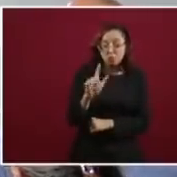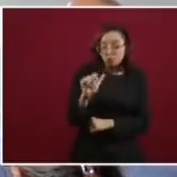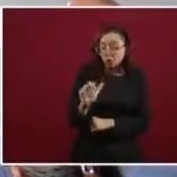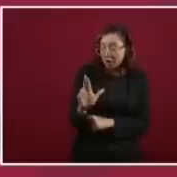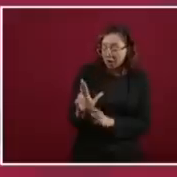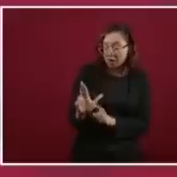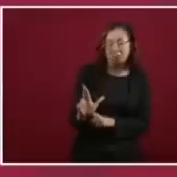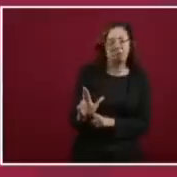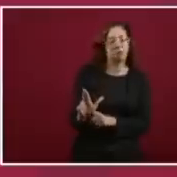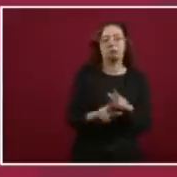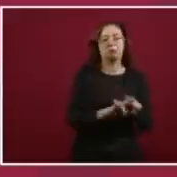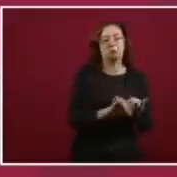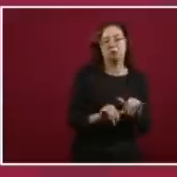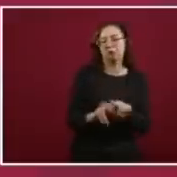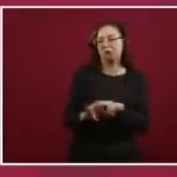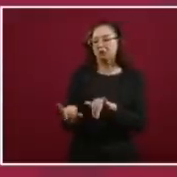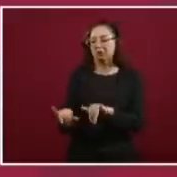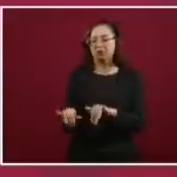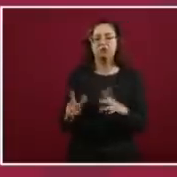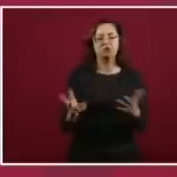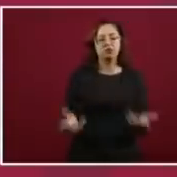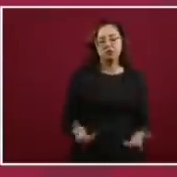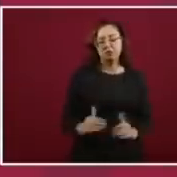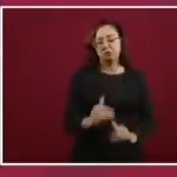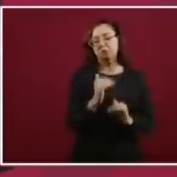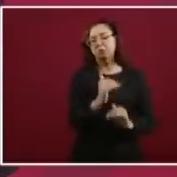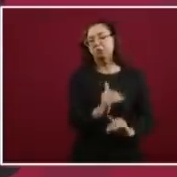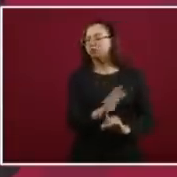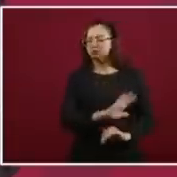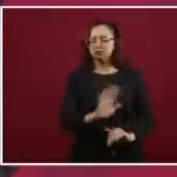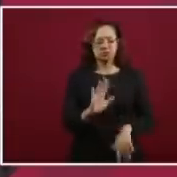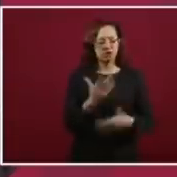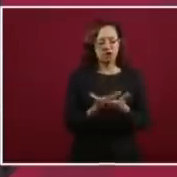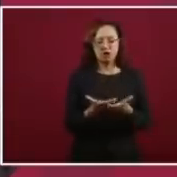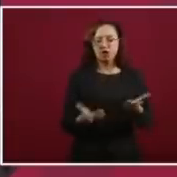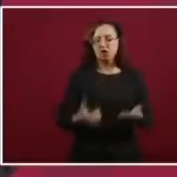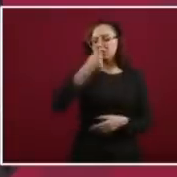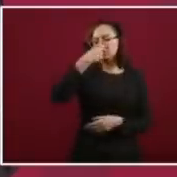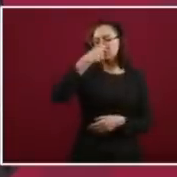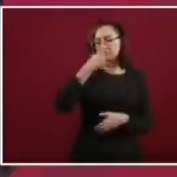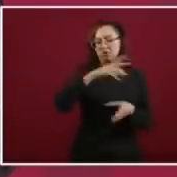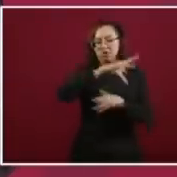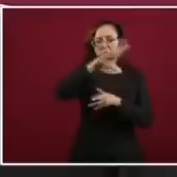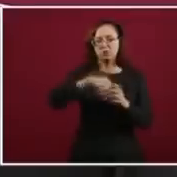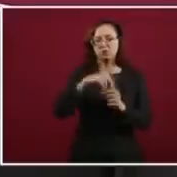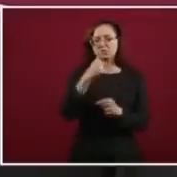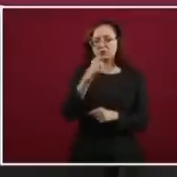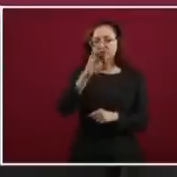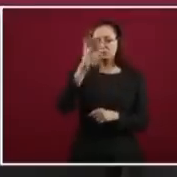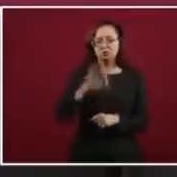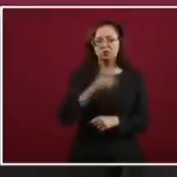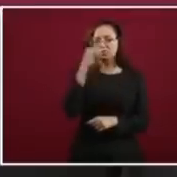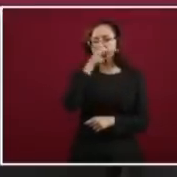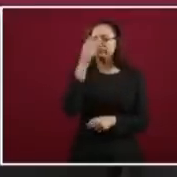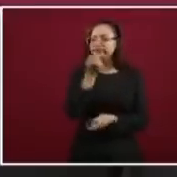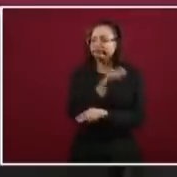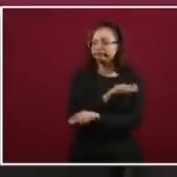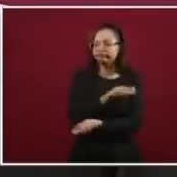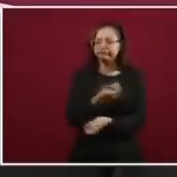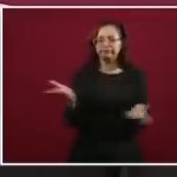entonces medicina todas las medicinas de manera gratuita